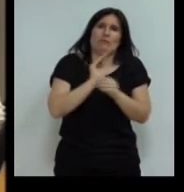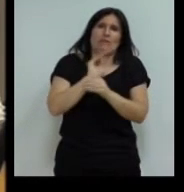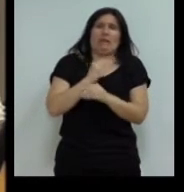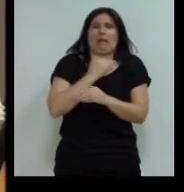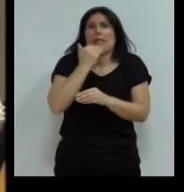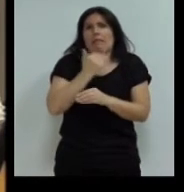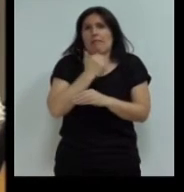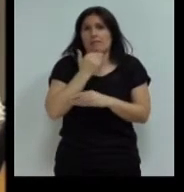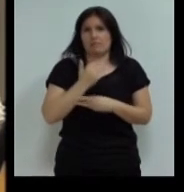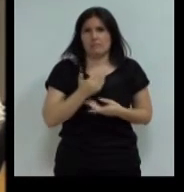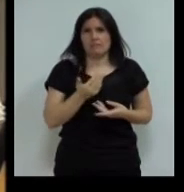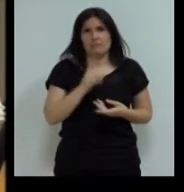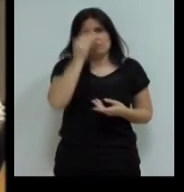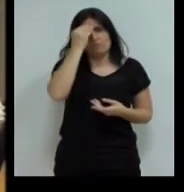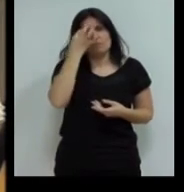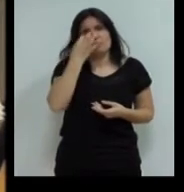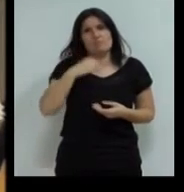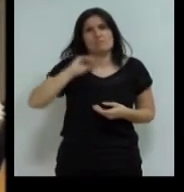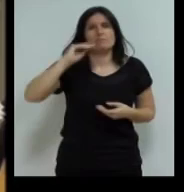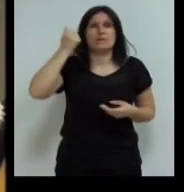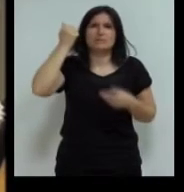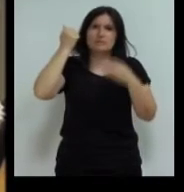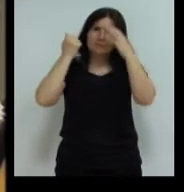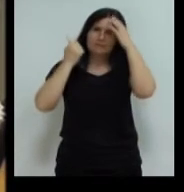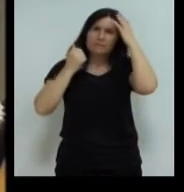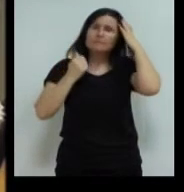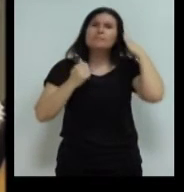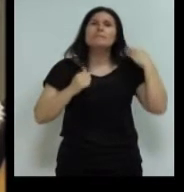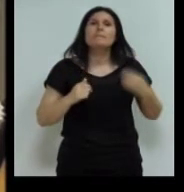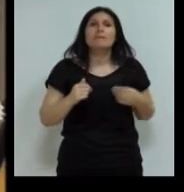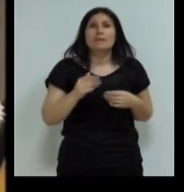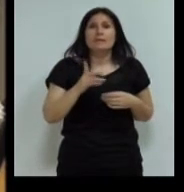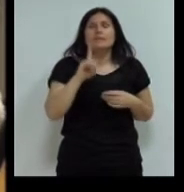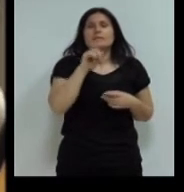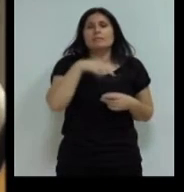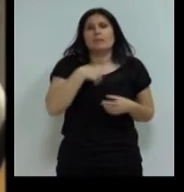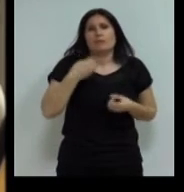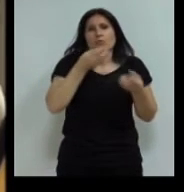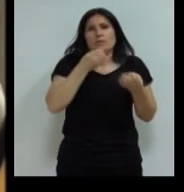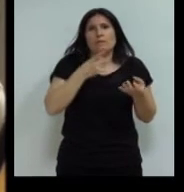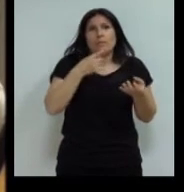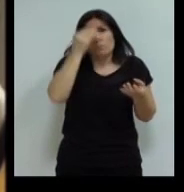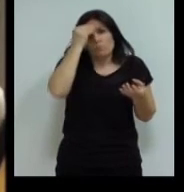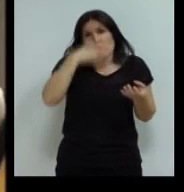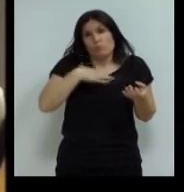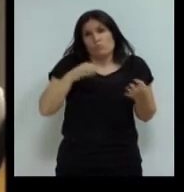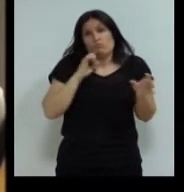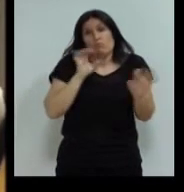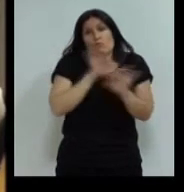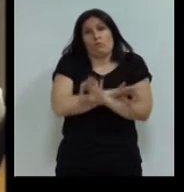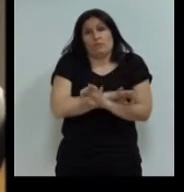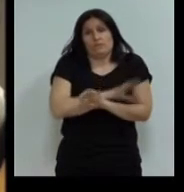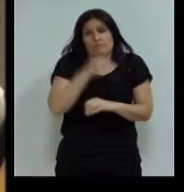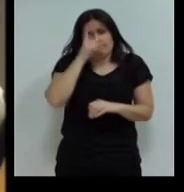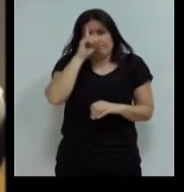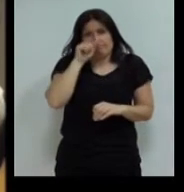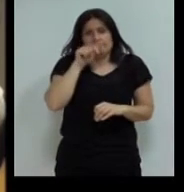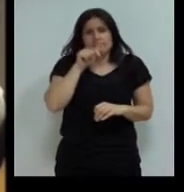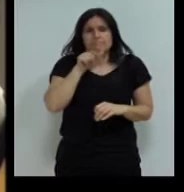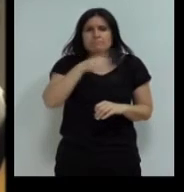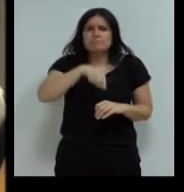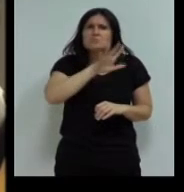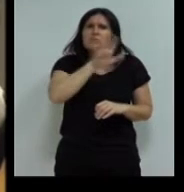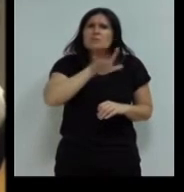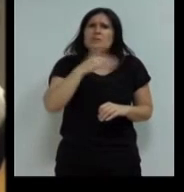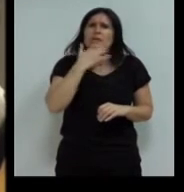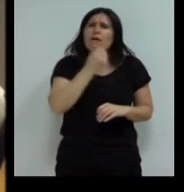y quiero vuestra opinión, para ver si es que yo estoy confundido. ¿No os parece que hay unos grandes